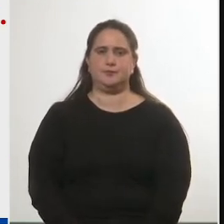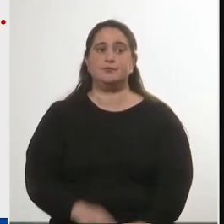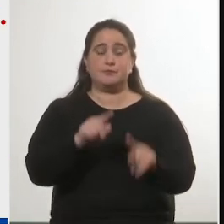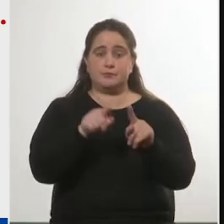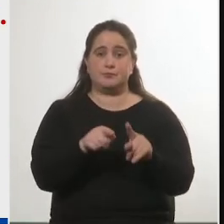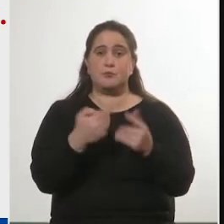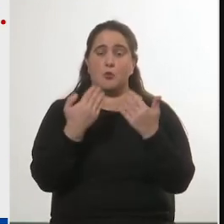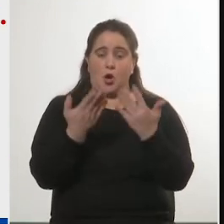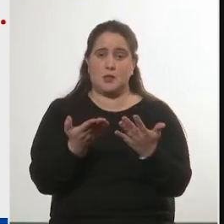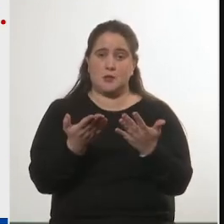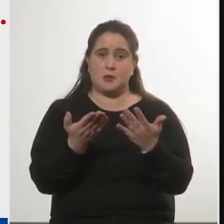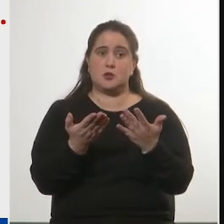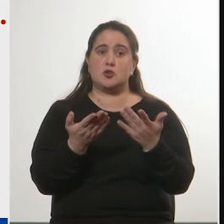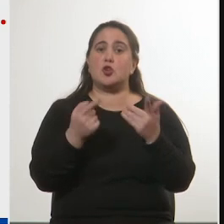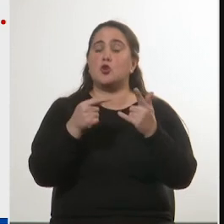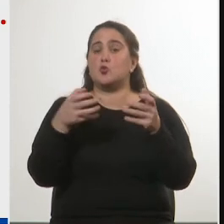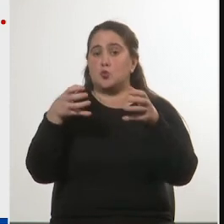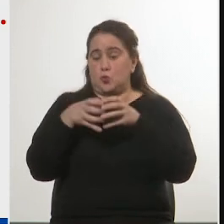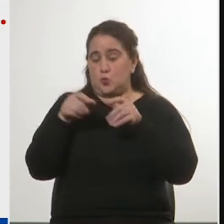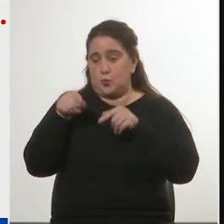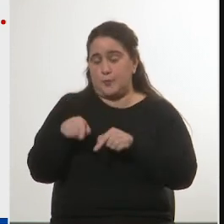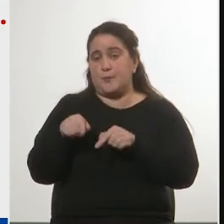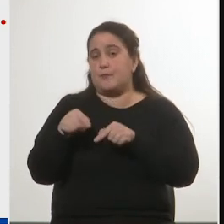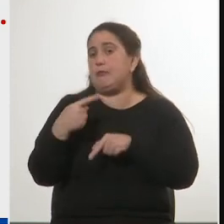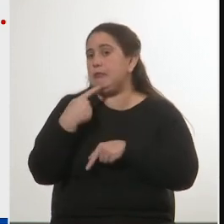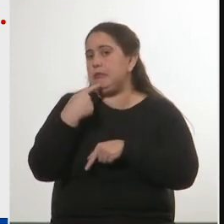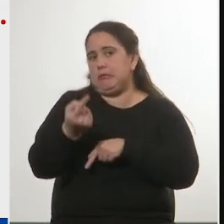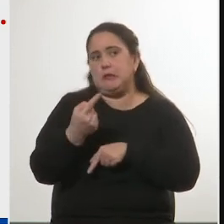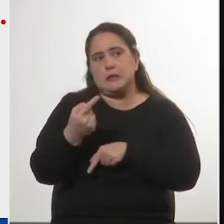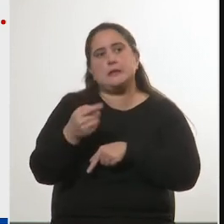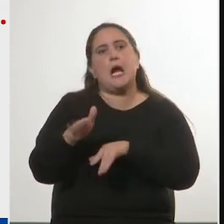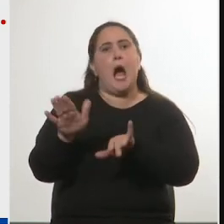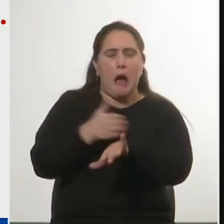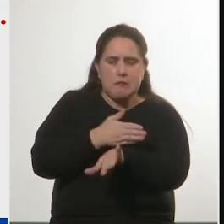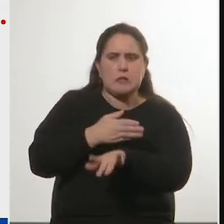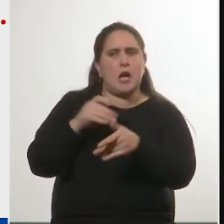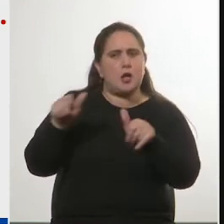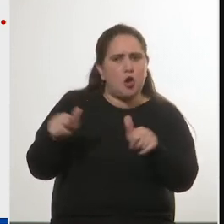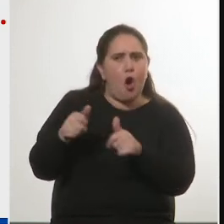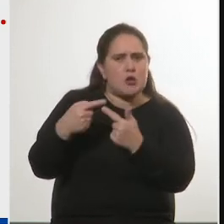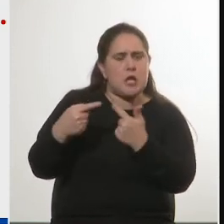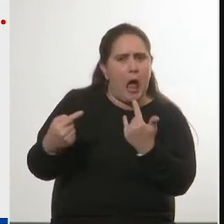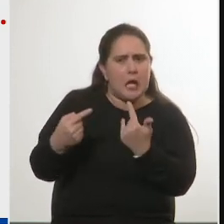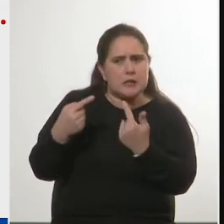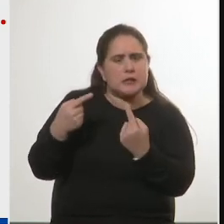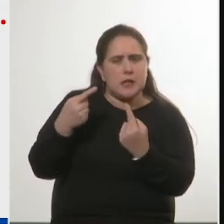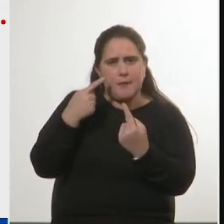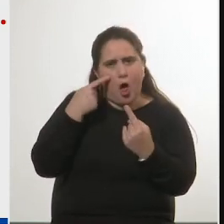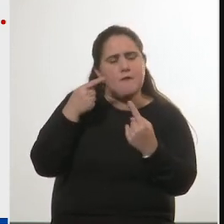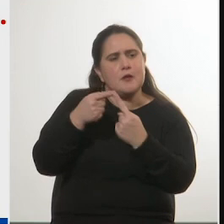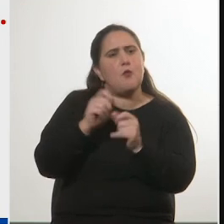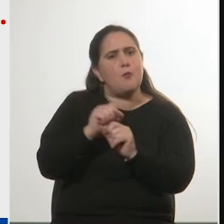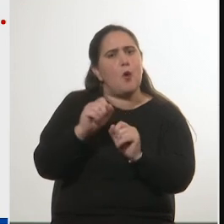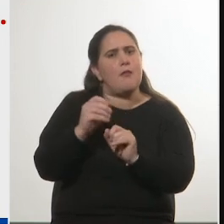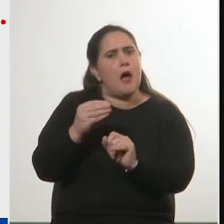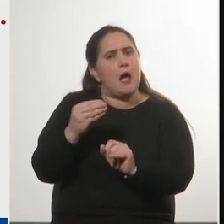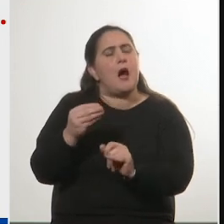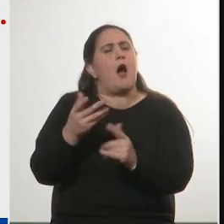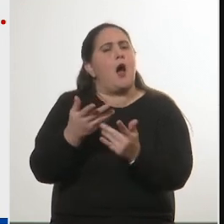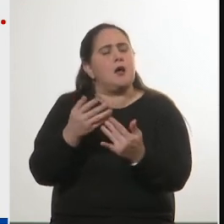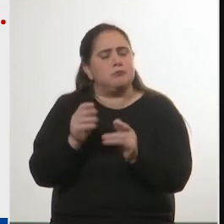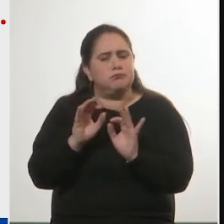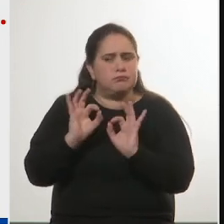En ese sentido, este organismo informó que ha venido tomando una serie de acciones en vistas a salvaguardar